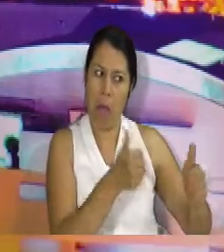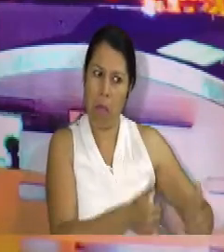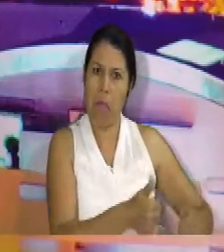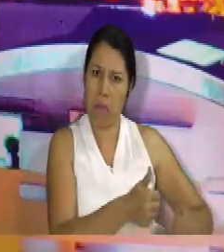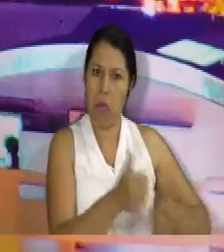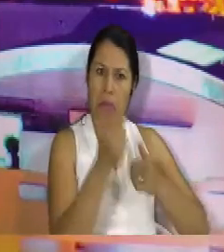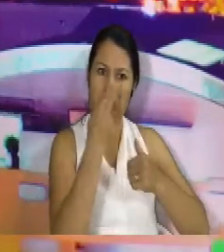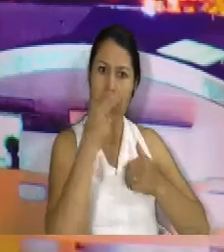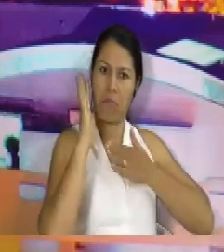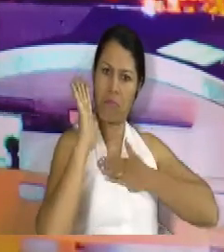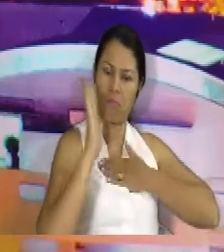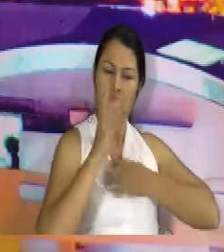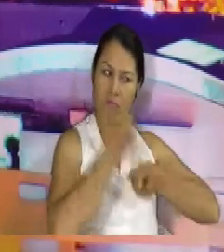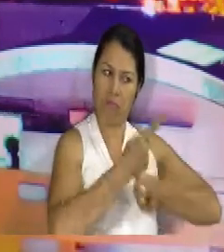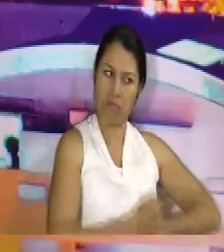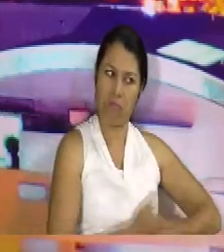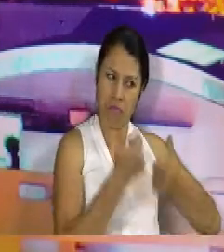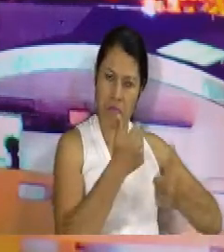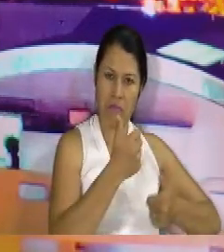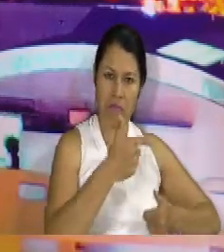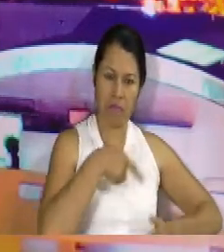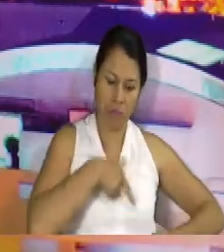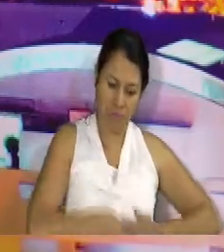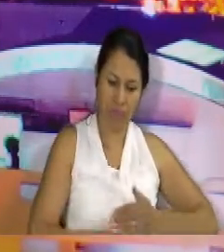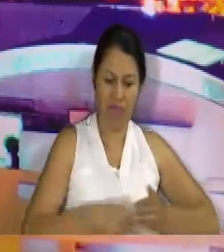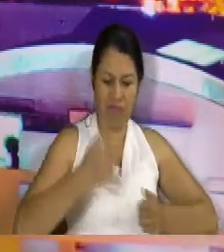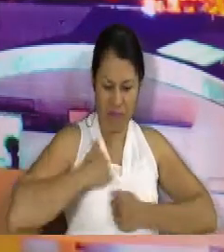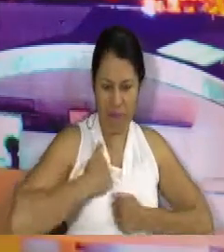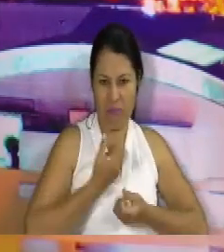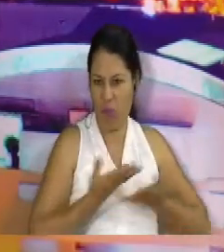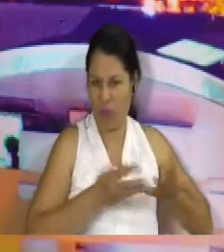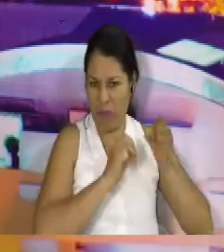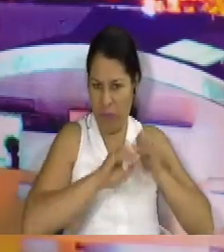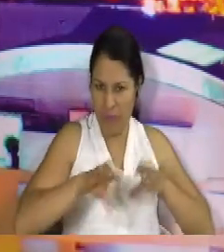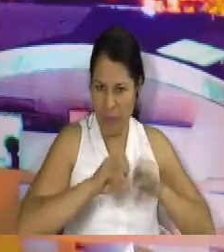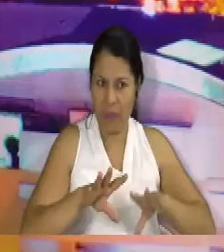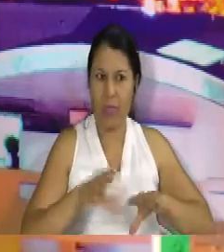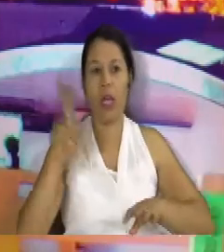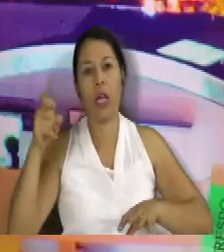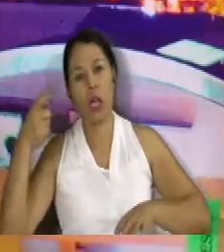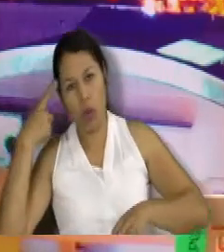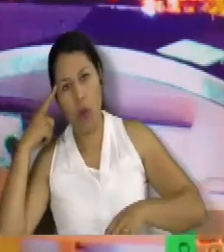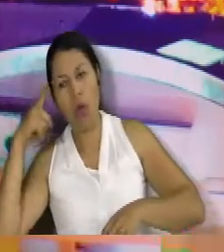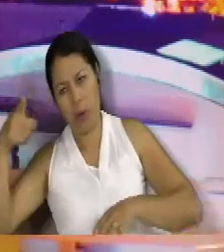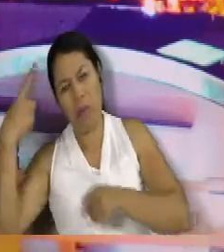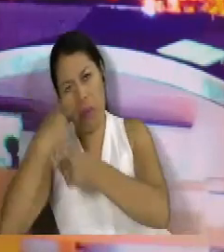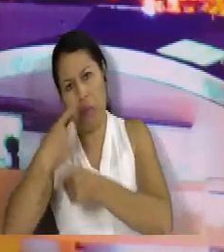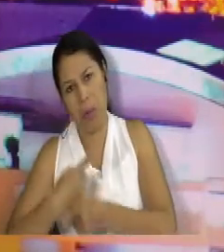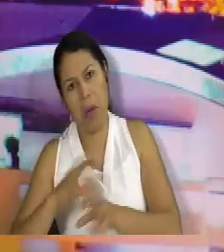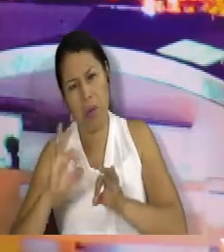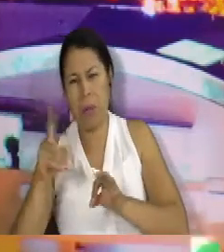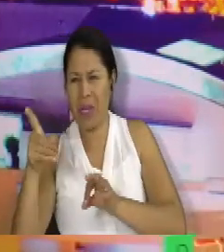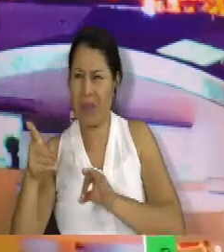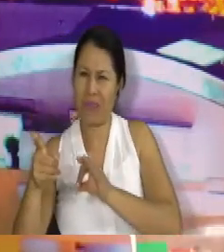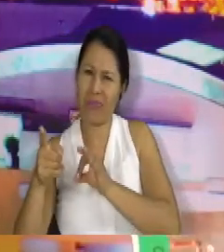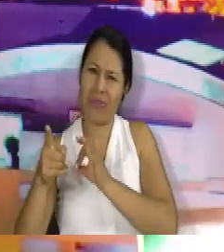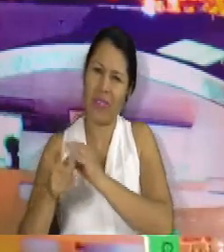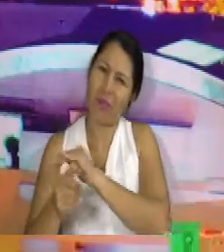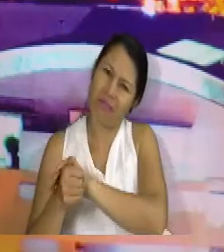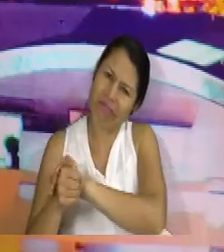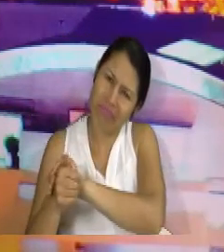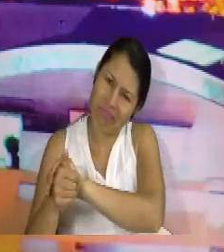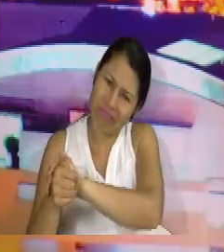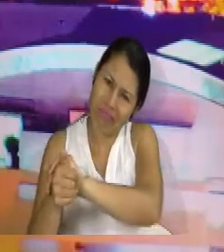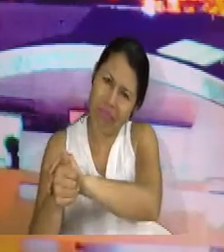venido avanzando en ese proceso, el gobierno viene cumpliendo, pero el gobierno es más lento en todos estos procesos, pero es que creemos que eso llegue a